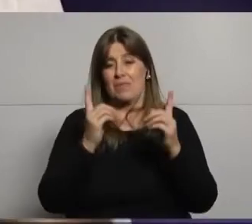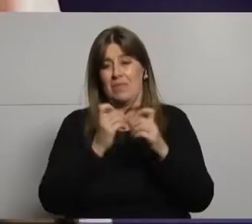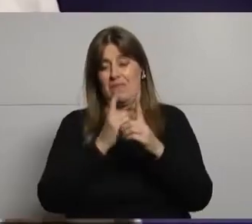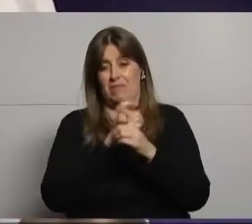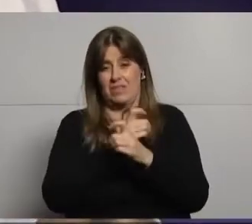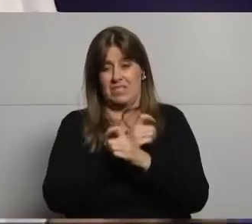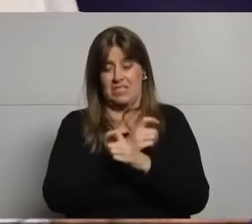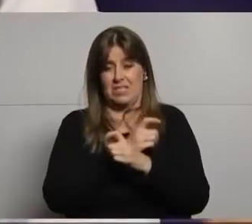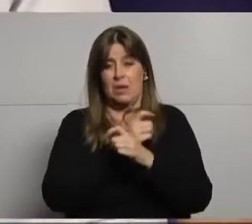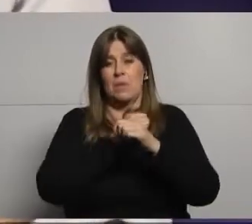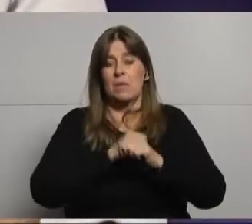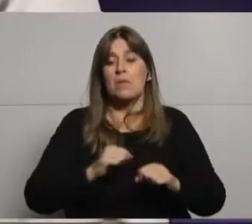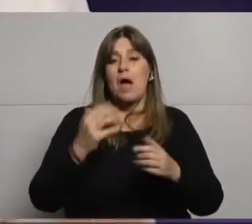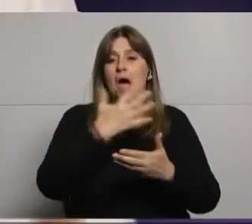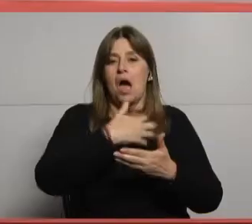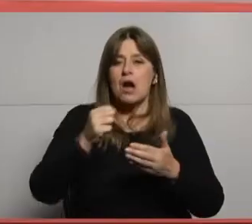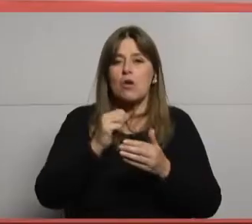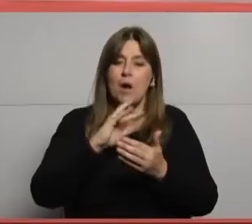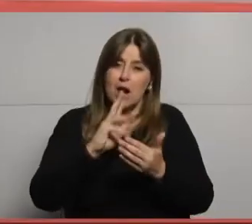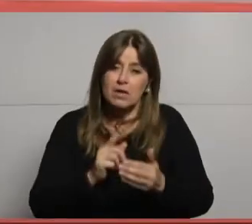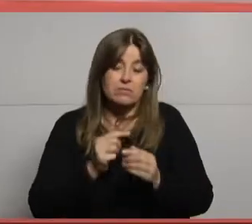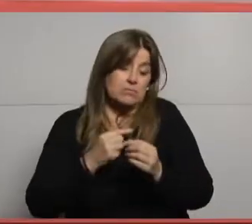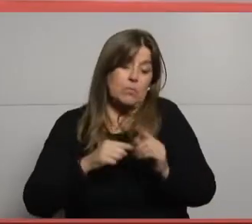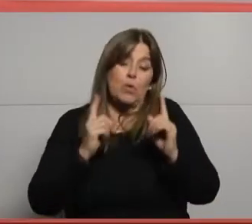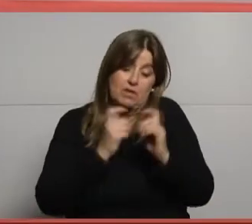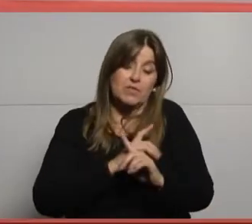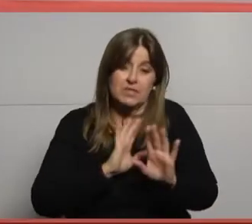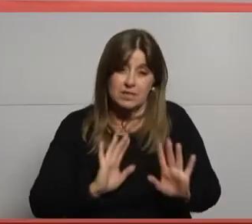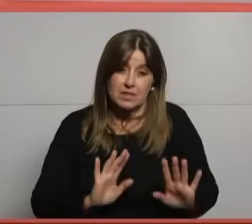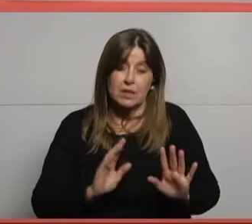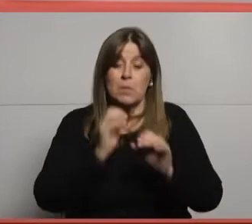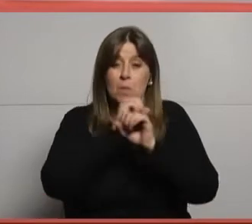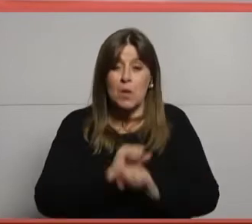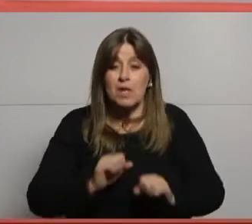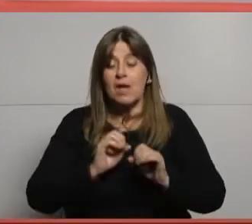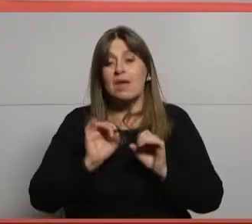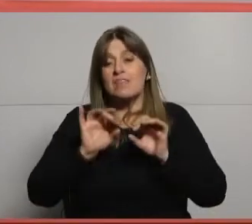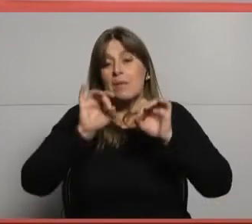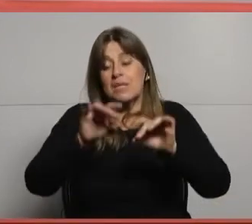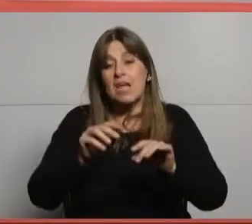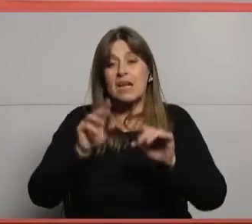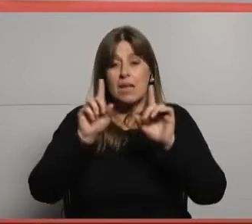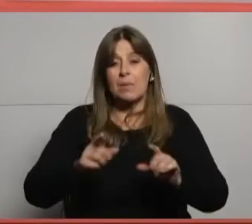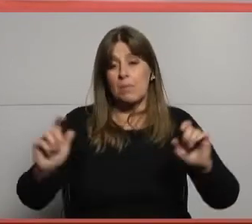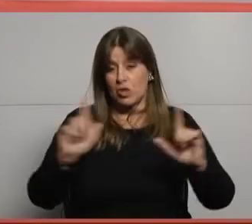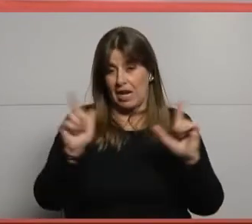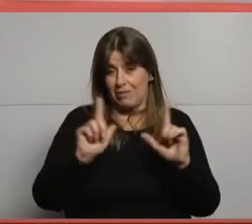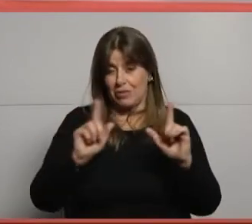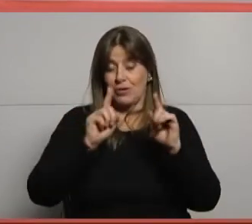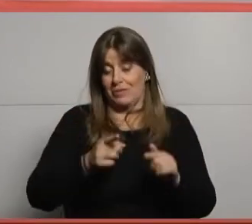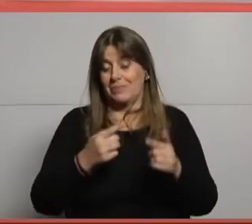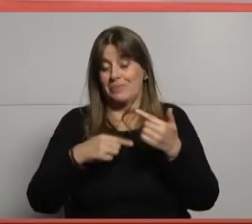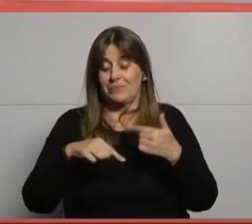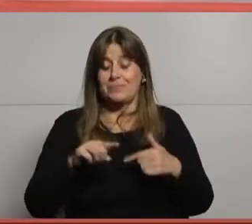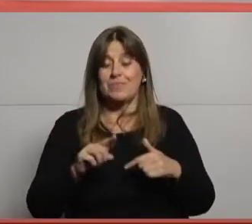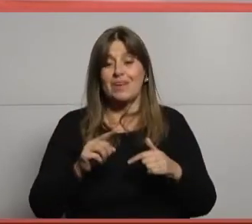difícilmente me vayan a venir a asaltar o a copar. Claro. ¿No? Es más, hasta se podría transmitir por televisión para algunos casos. Pero